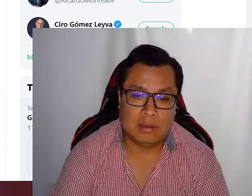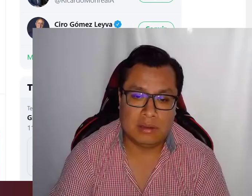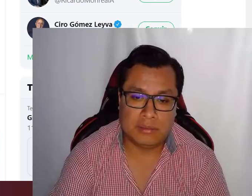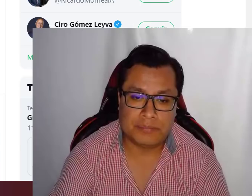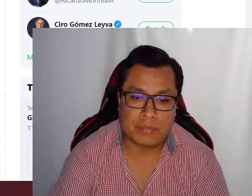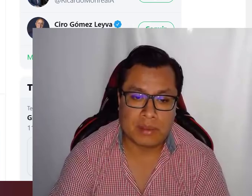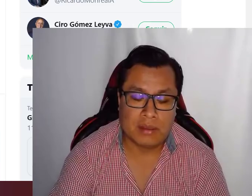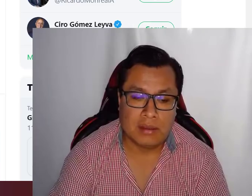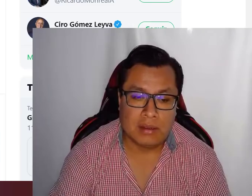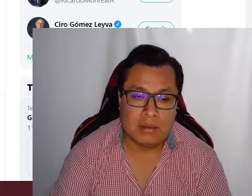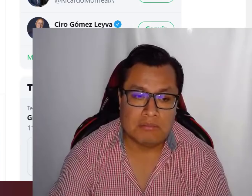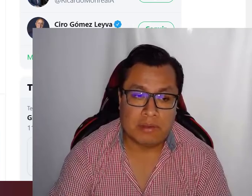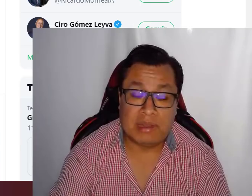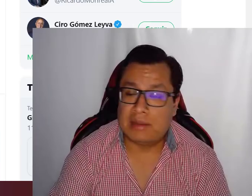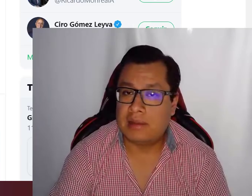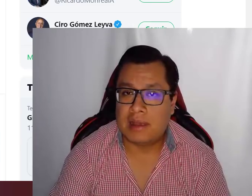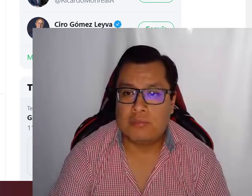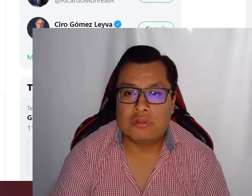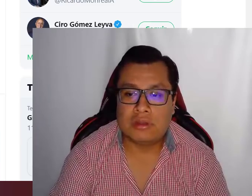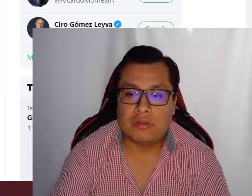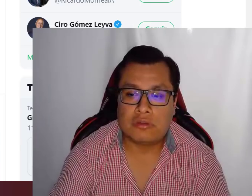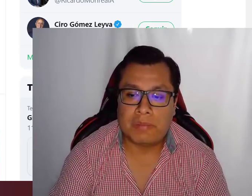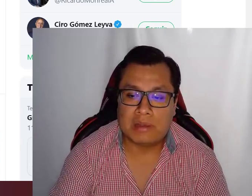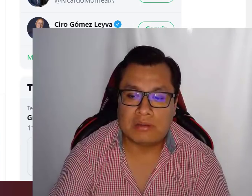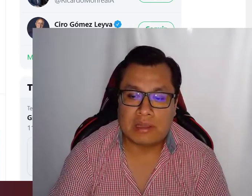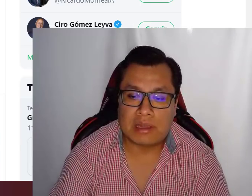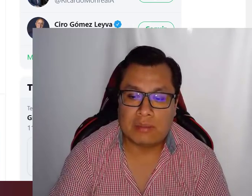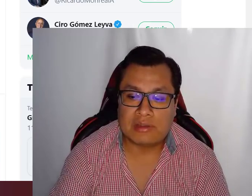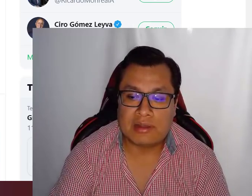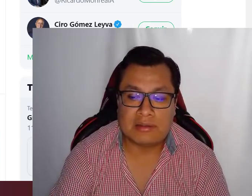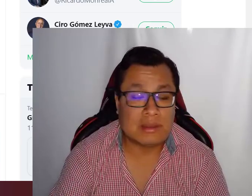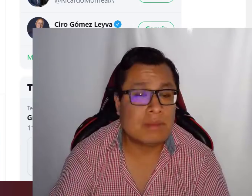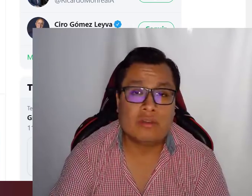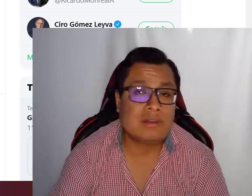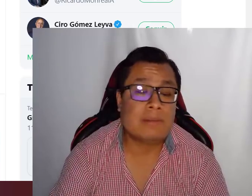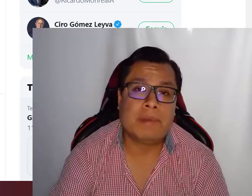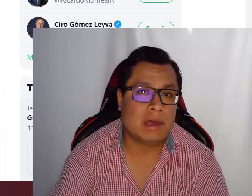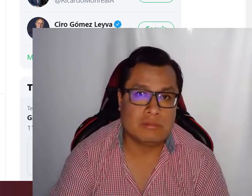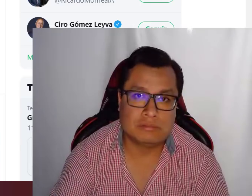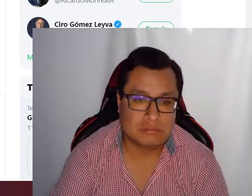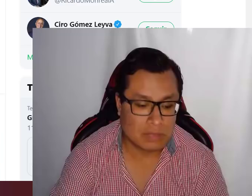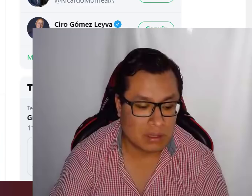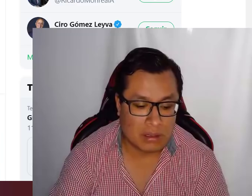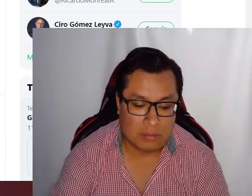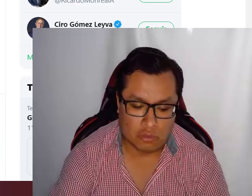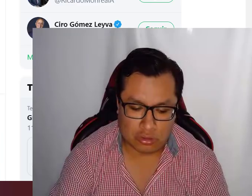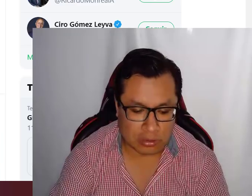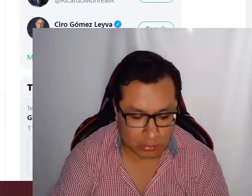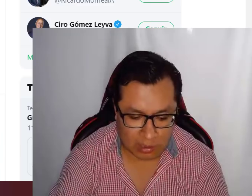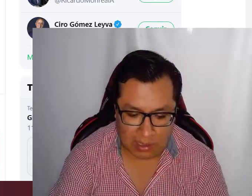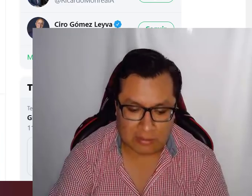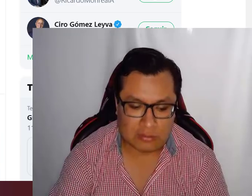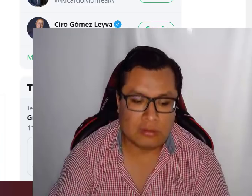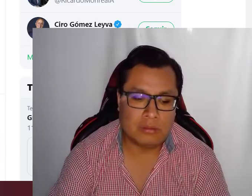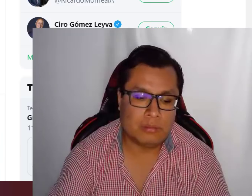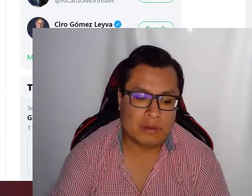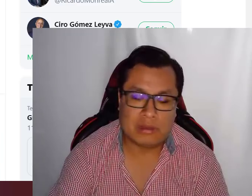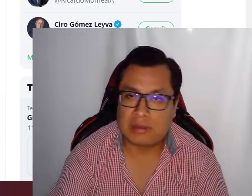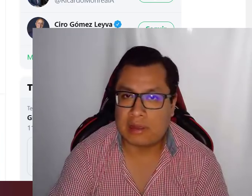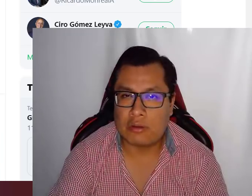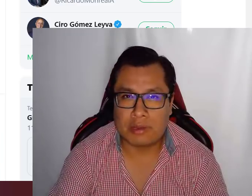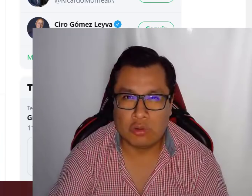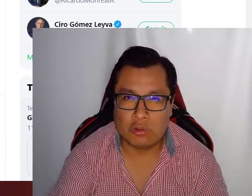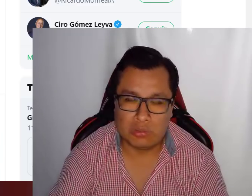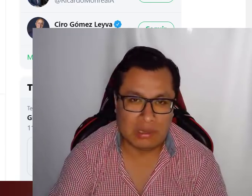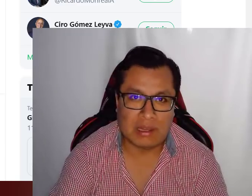cuenta. Pues miren, a muchos de los compañeros que tenemos en el sistema no les han pagado. Muchos de nuevo ingreso,